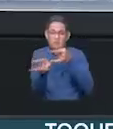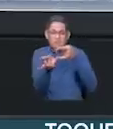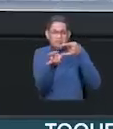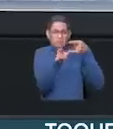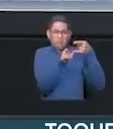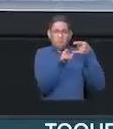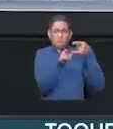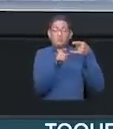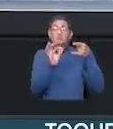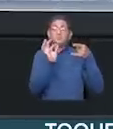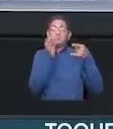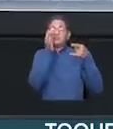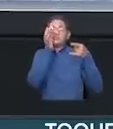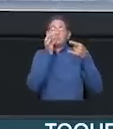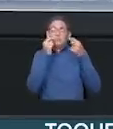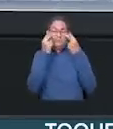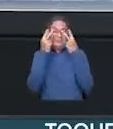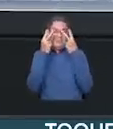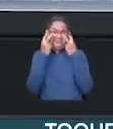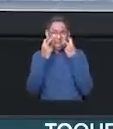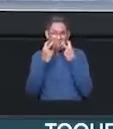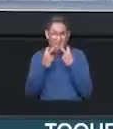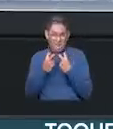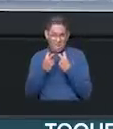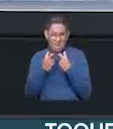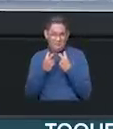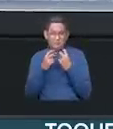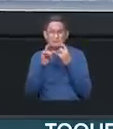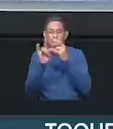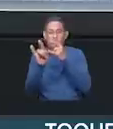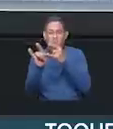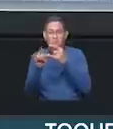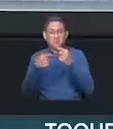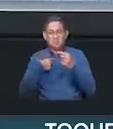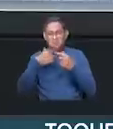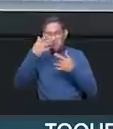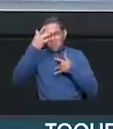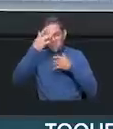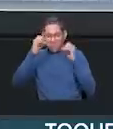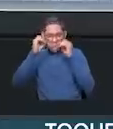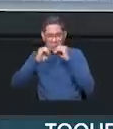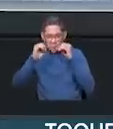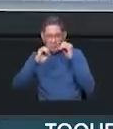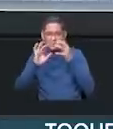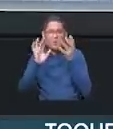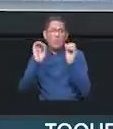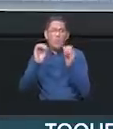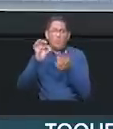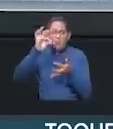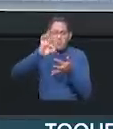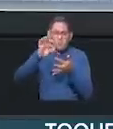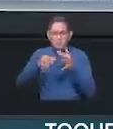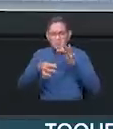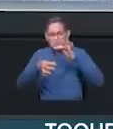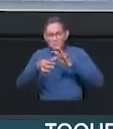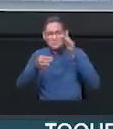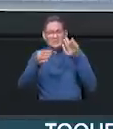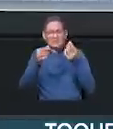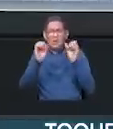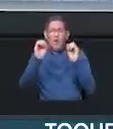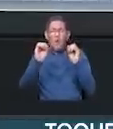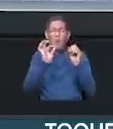19 que la misma deberá ser negativa puede ser antígeno o pcr